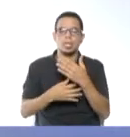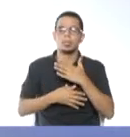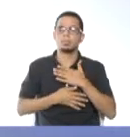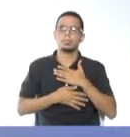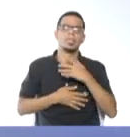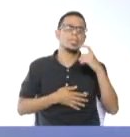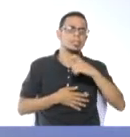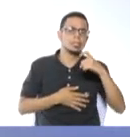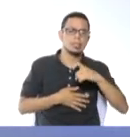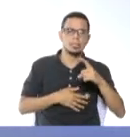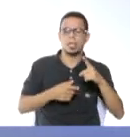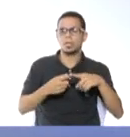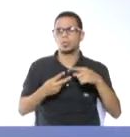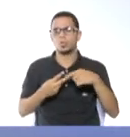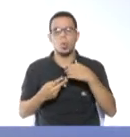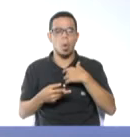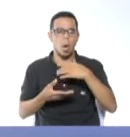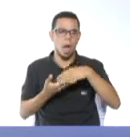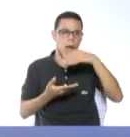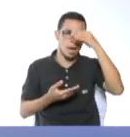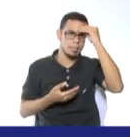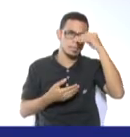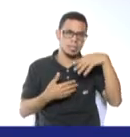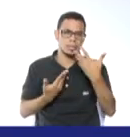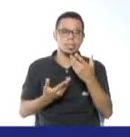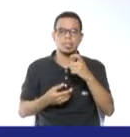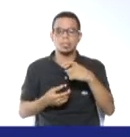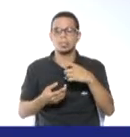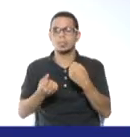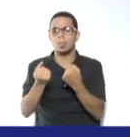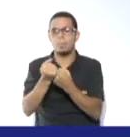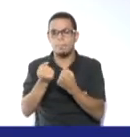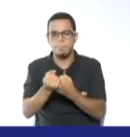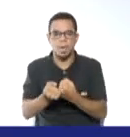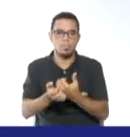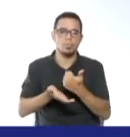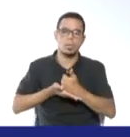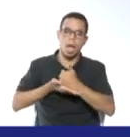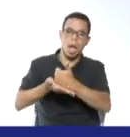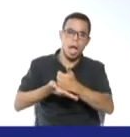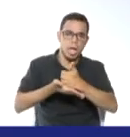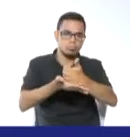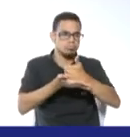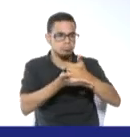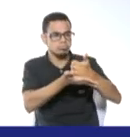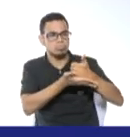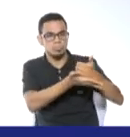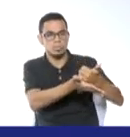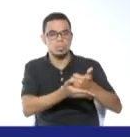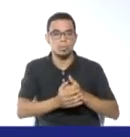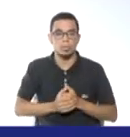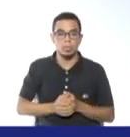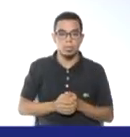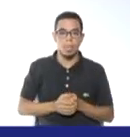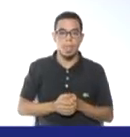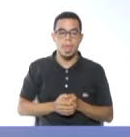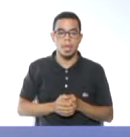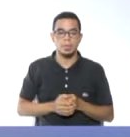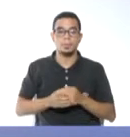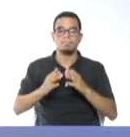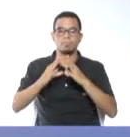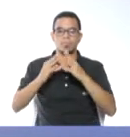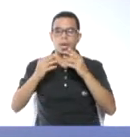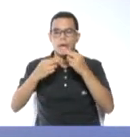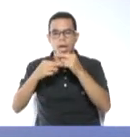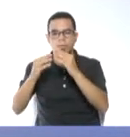esas inquietudes que tenemos dentro de nuestro territorio. Cada grupo considera su acervo cultural a nivel comunitario.